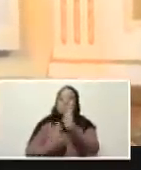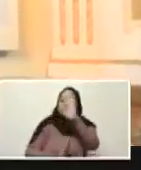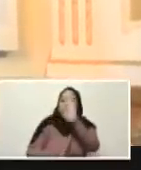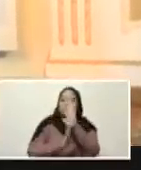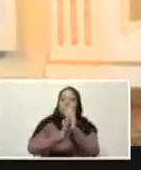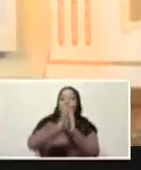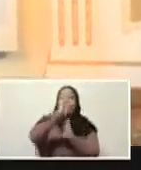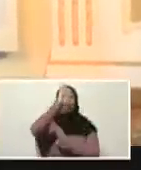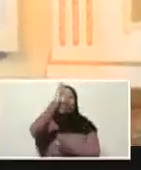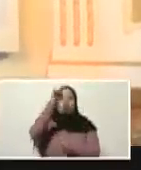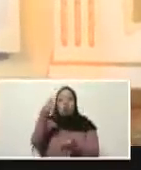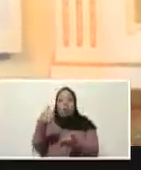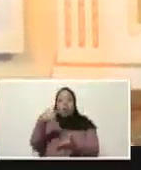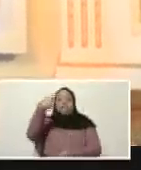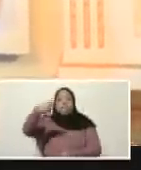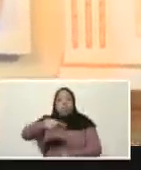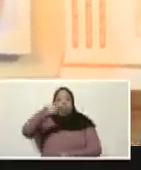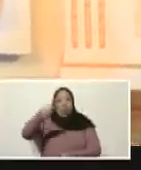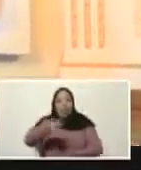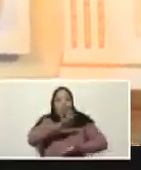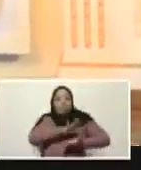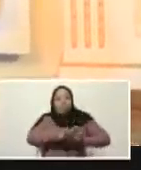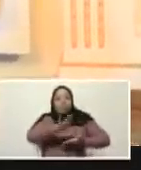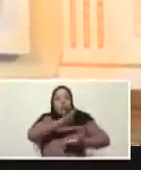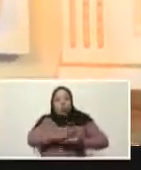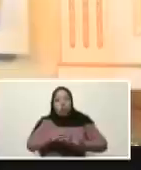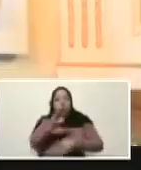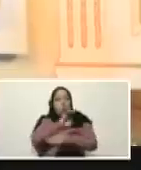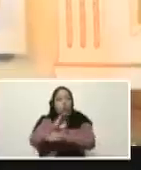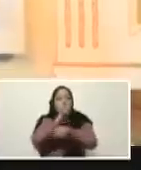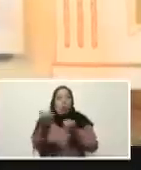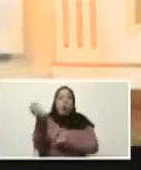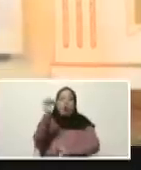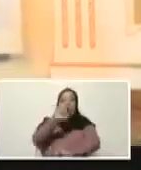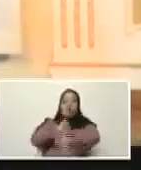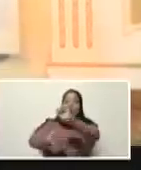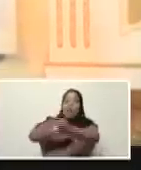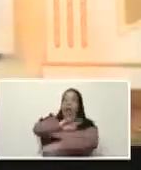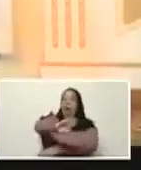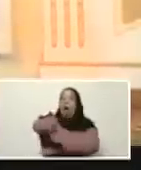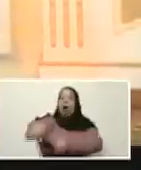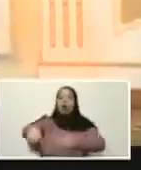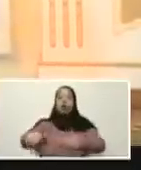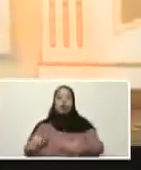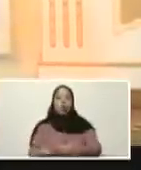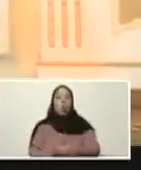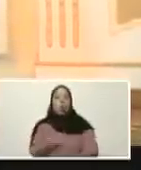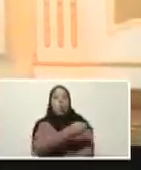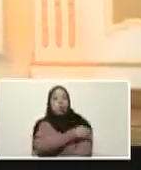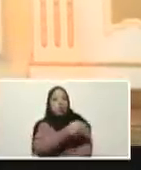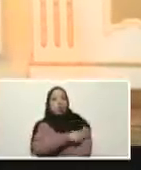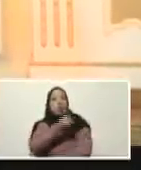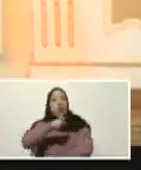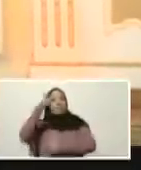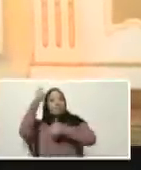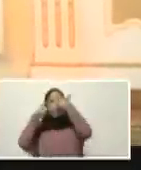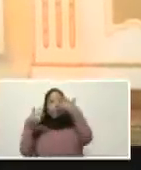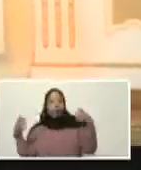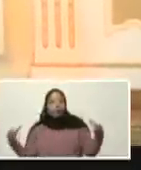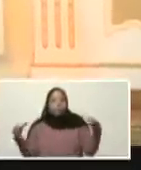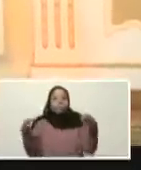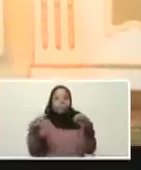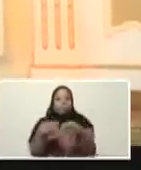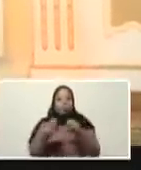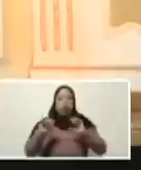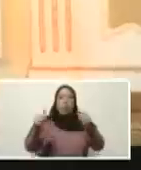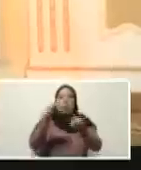de la estabilidad política, cuidada y defendida por todos, y de un verdadero renacimiento